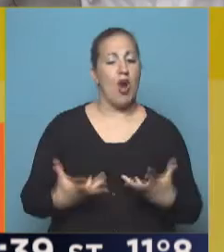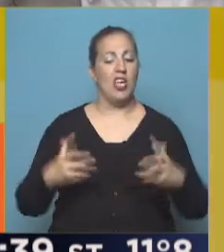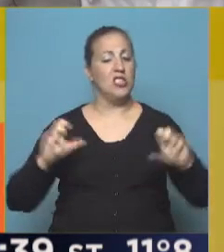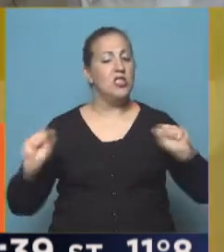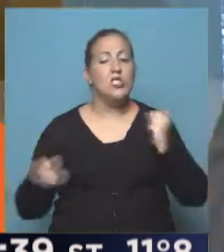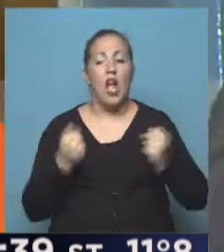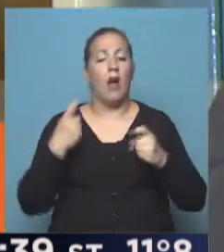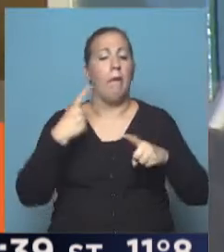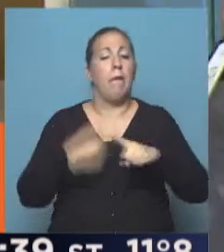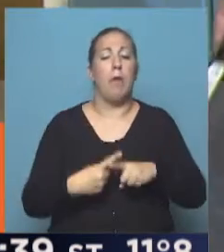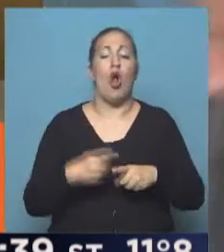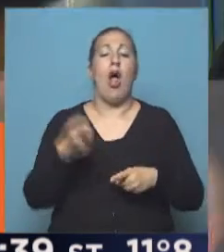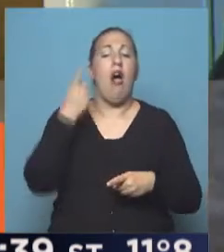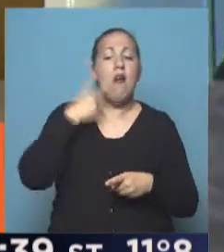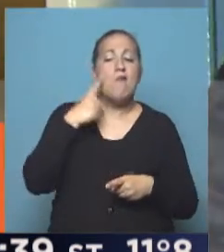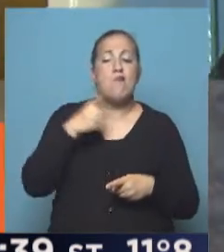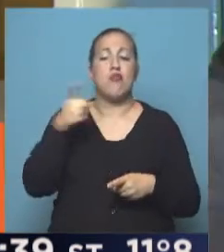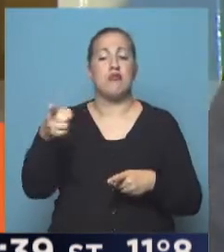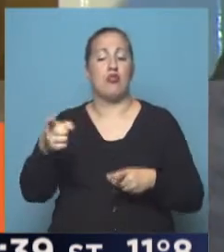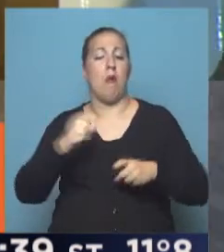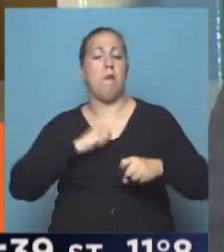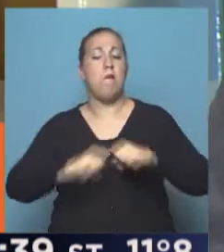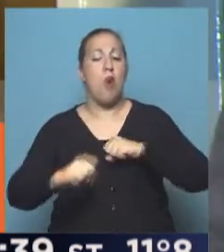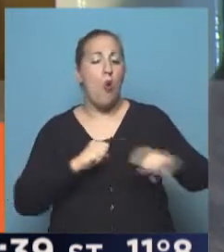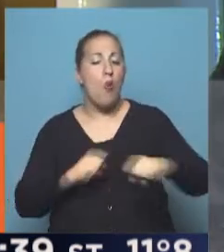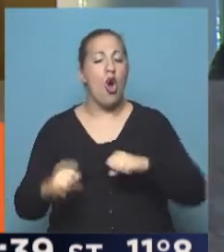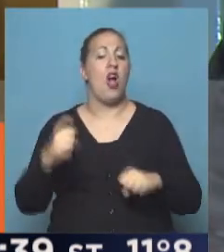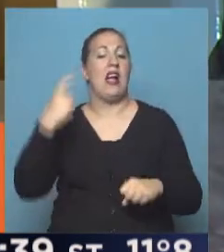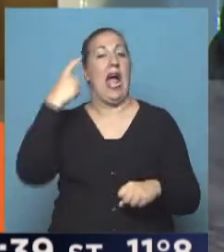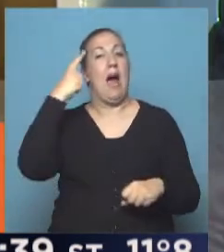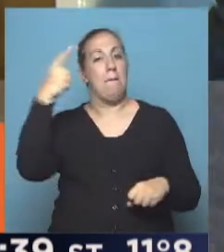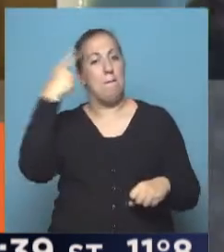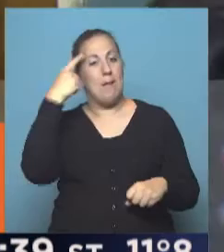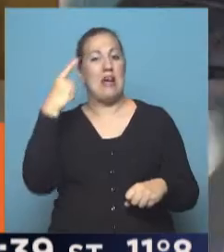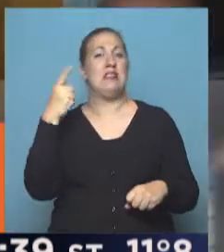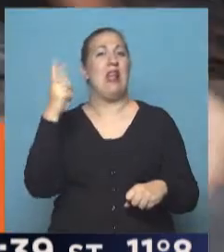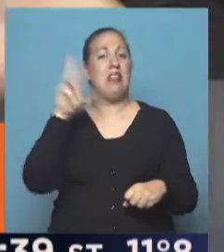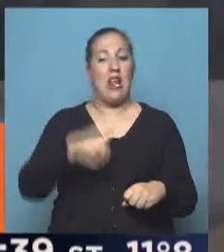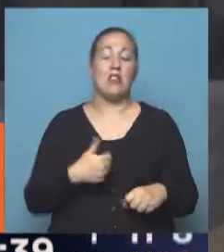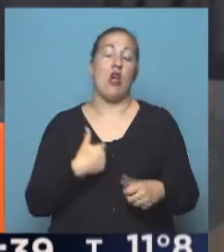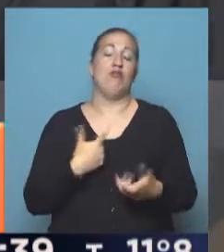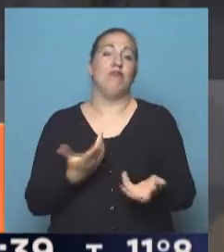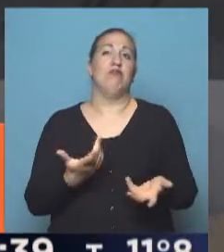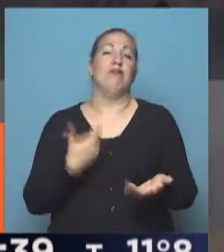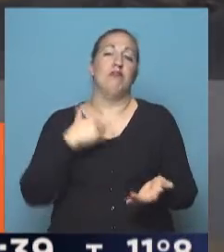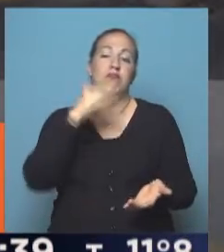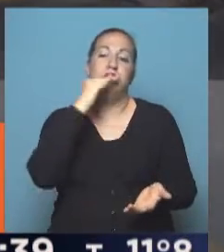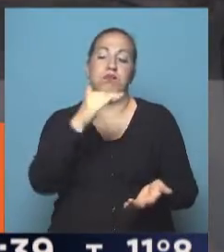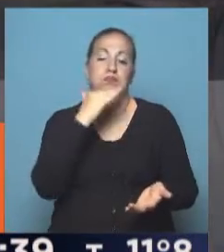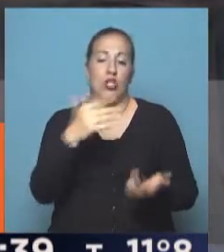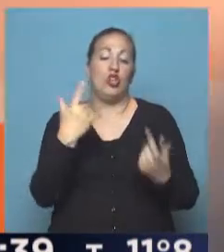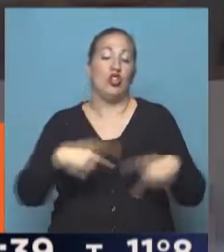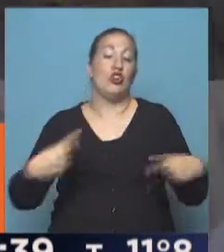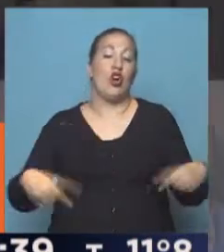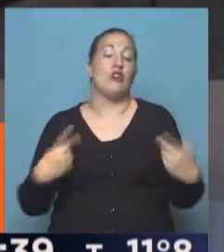por algo que te están provocando, que aunque crees que tenés razón, por ahí decís cosas que no te, después no